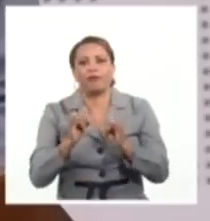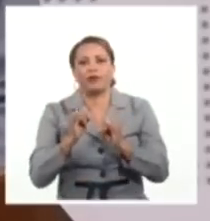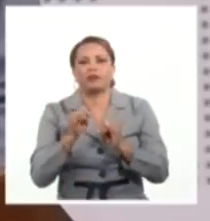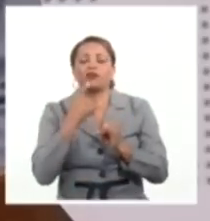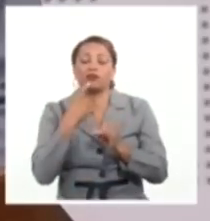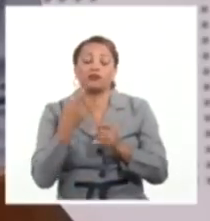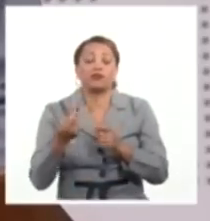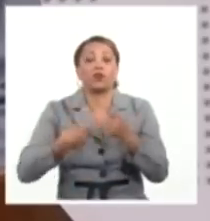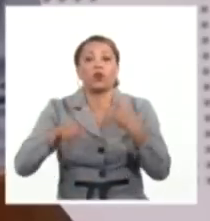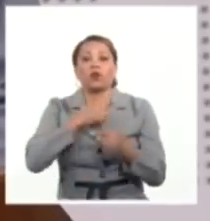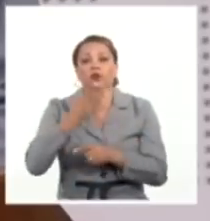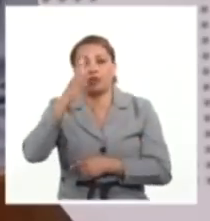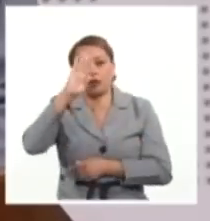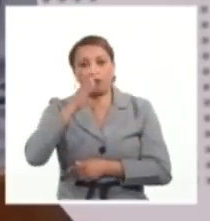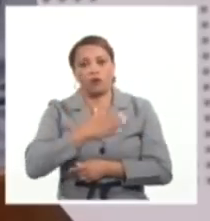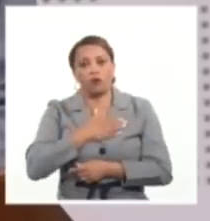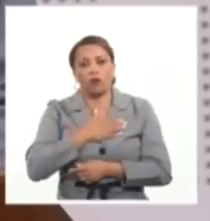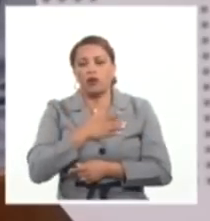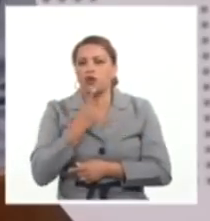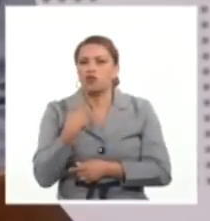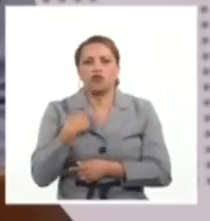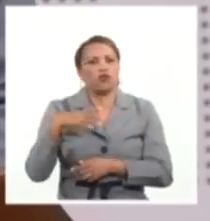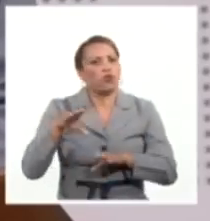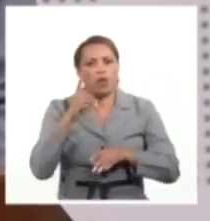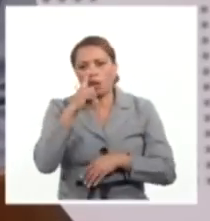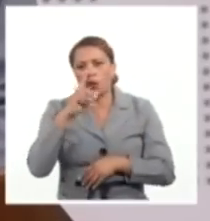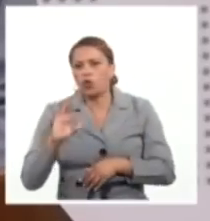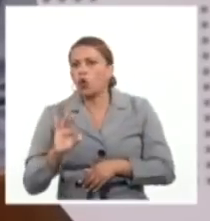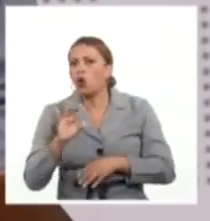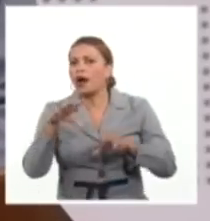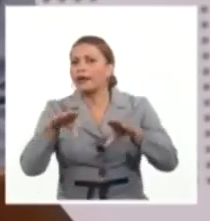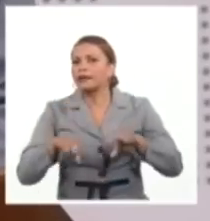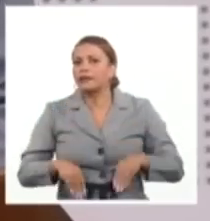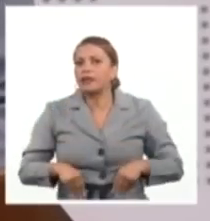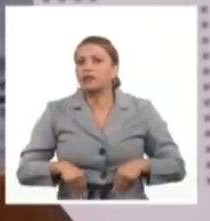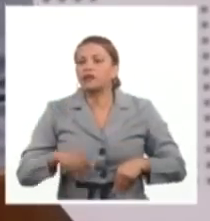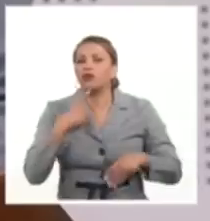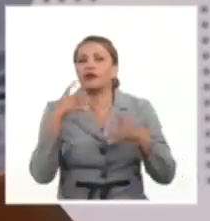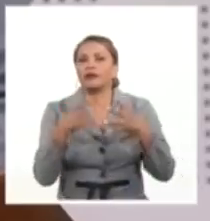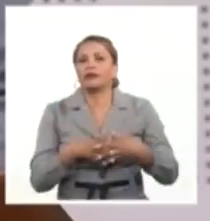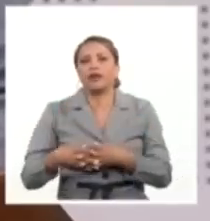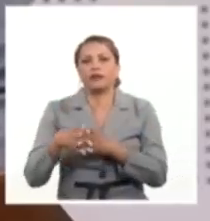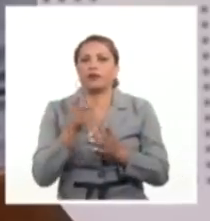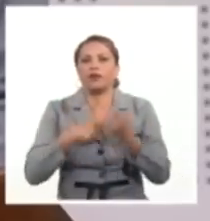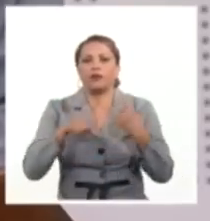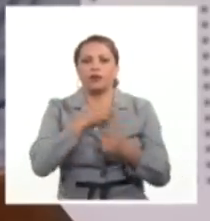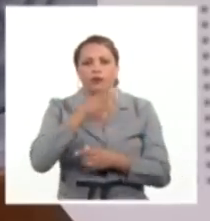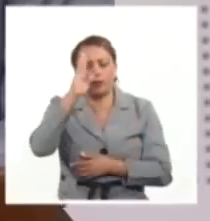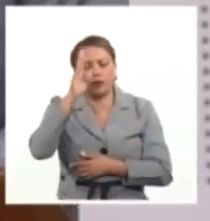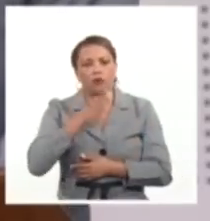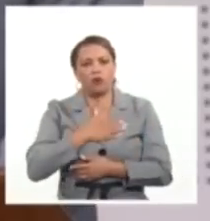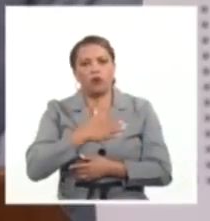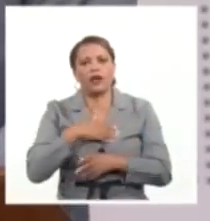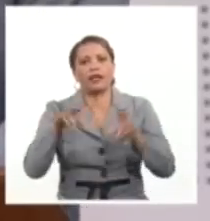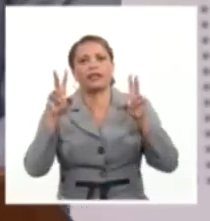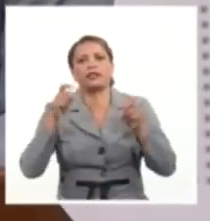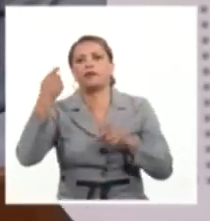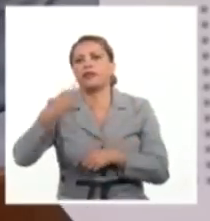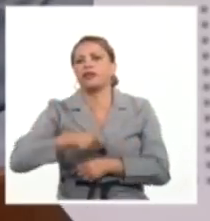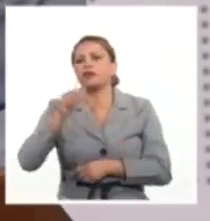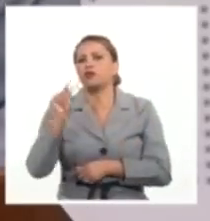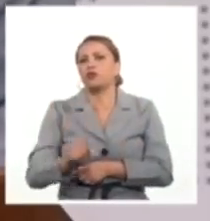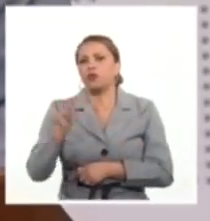tema. Me niego a aceptar la satanización del socialismo, particularmente en el tema de los derechos